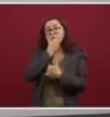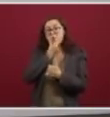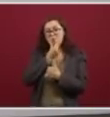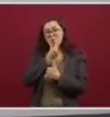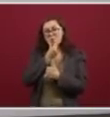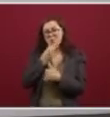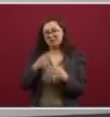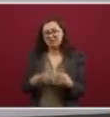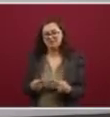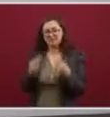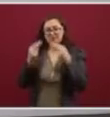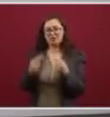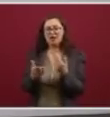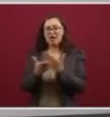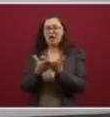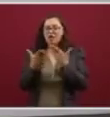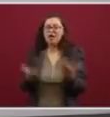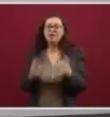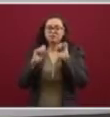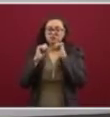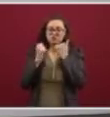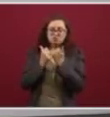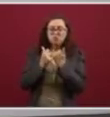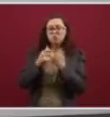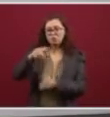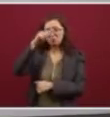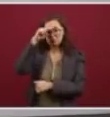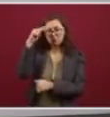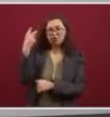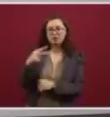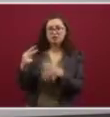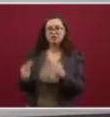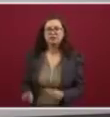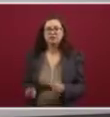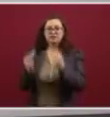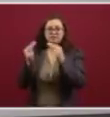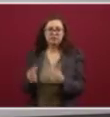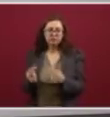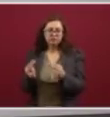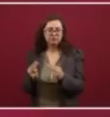de Negocios, ahora es Asociación Mexicana de Negocios,